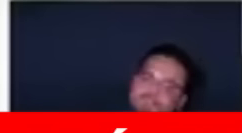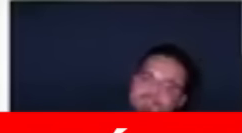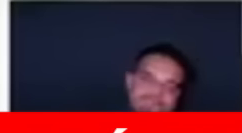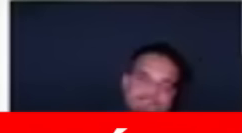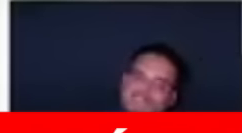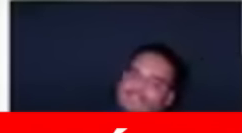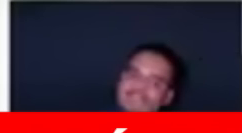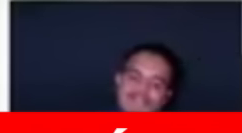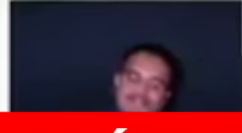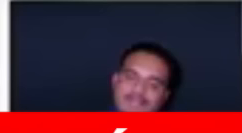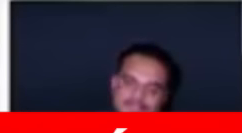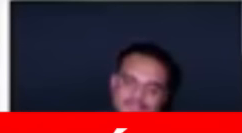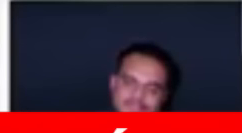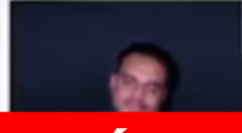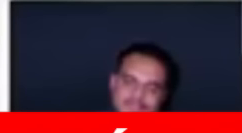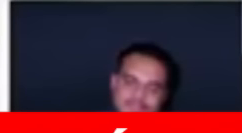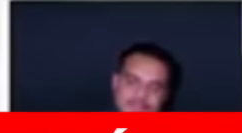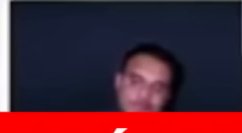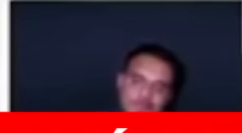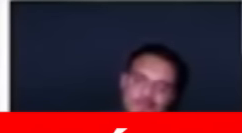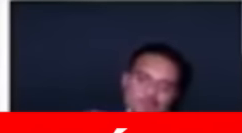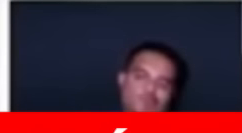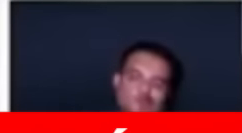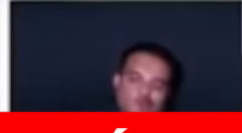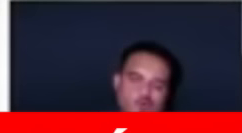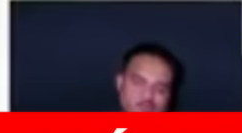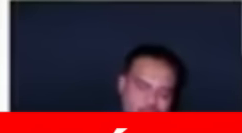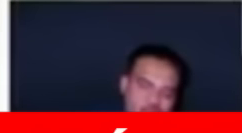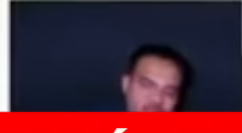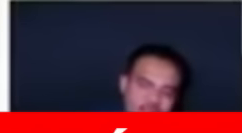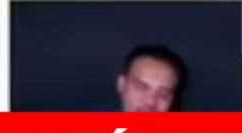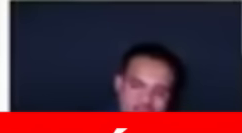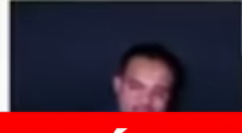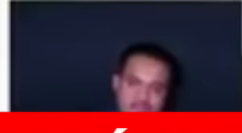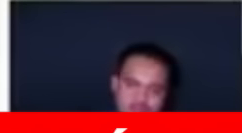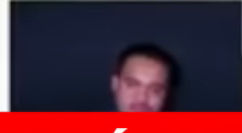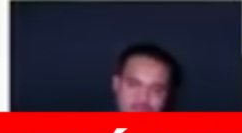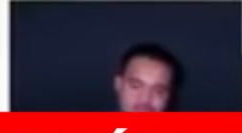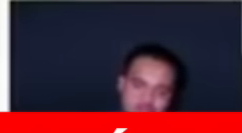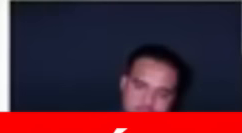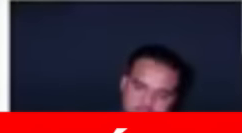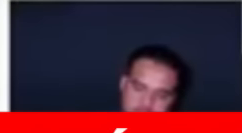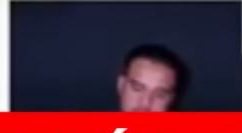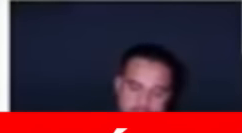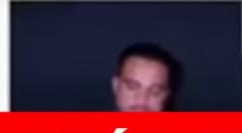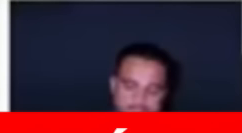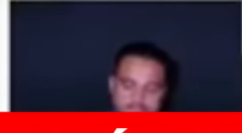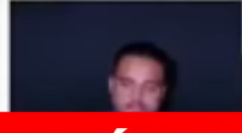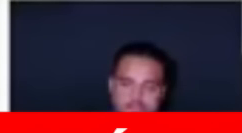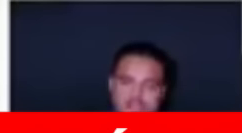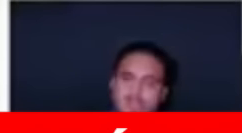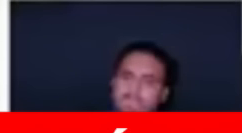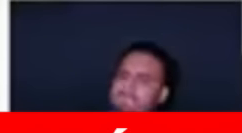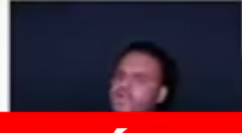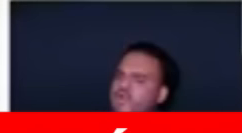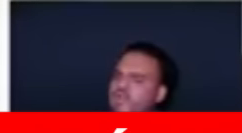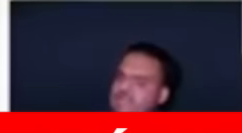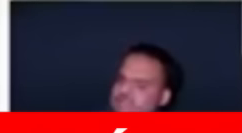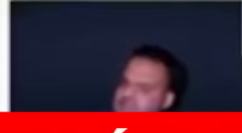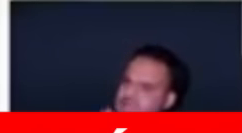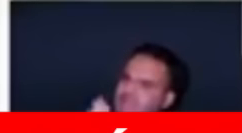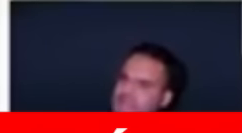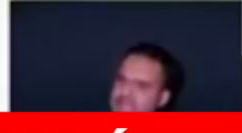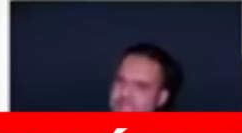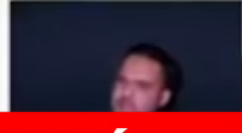la verdadera amenaza a la soberanía. Que haya regiones del crimen que imponen reglas, los criminales que